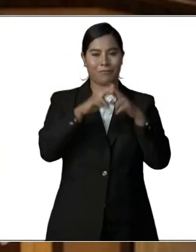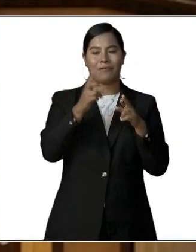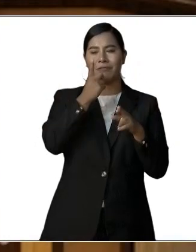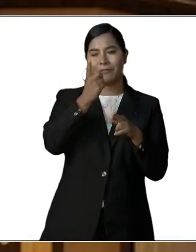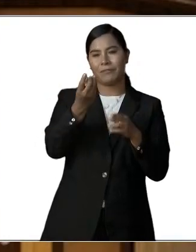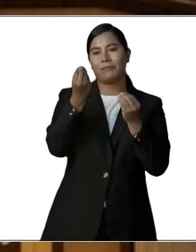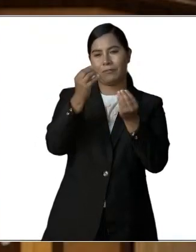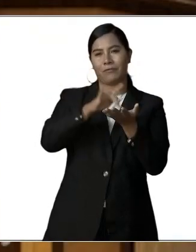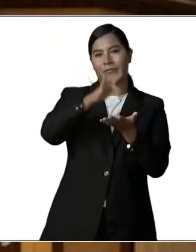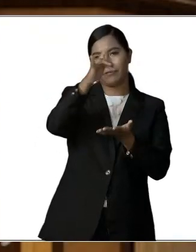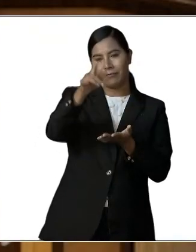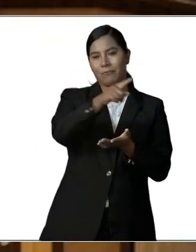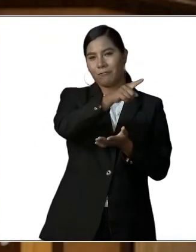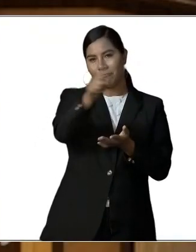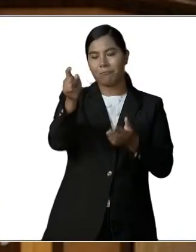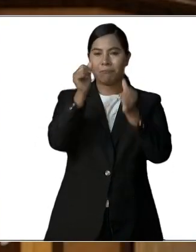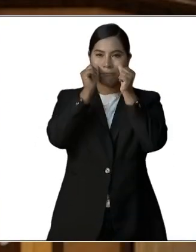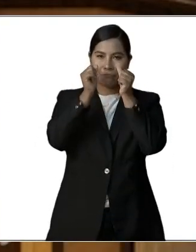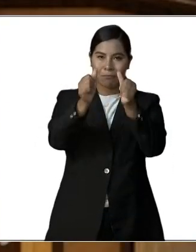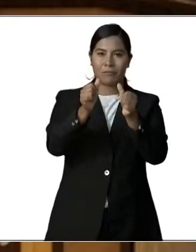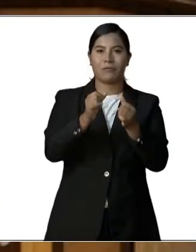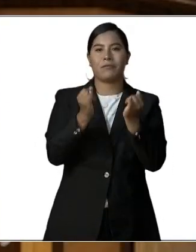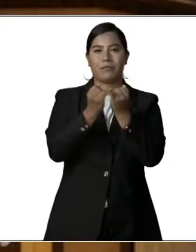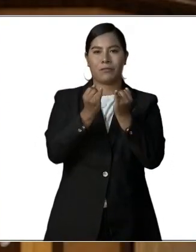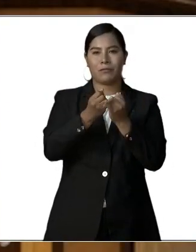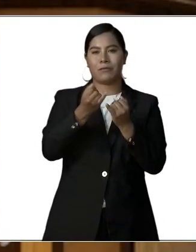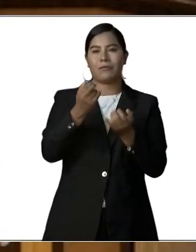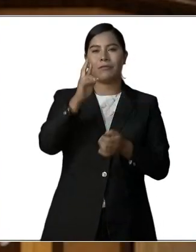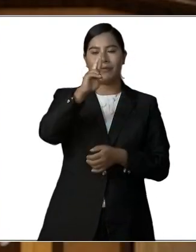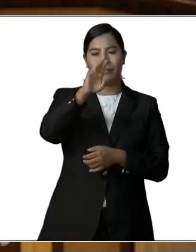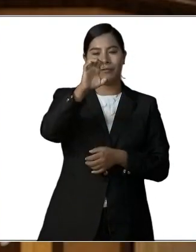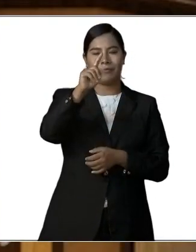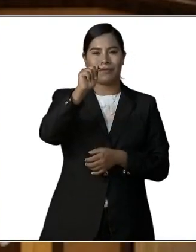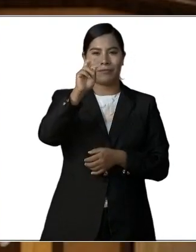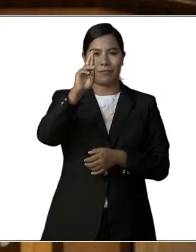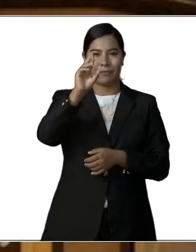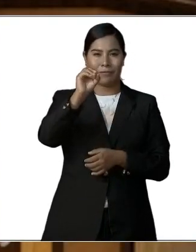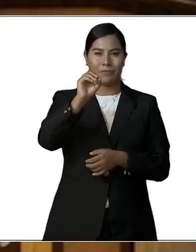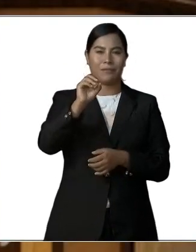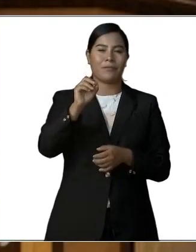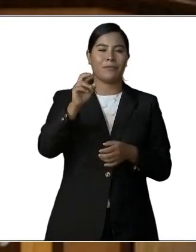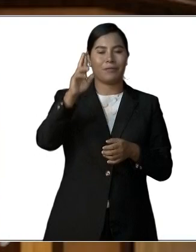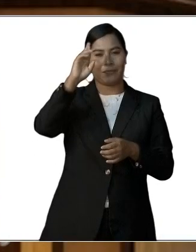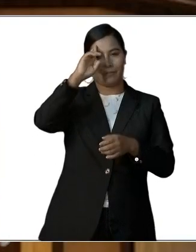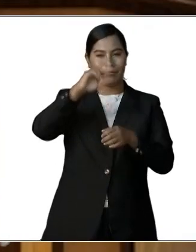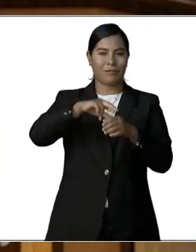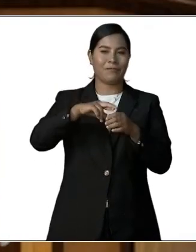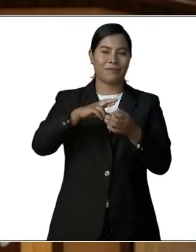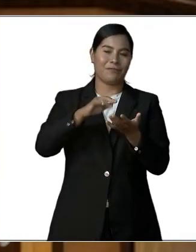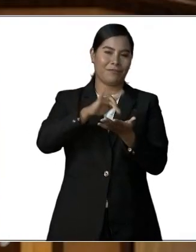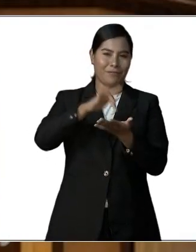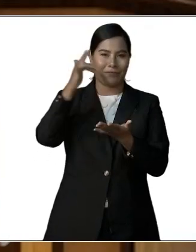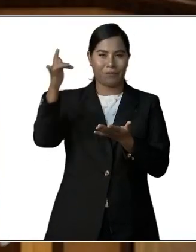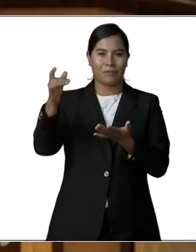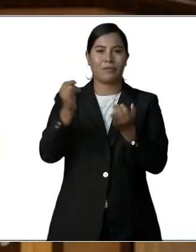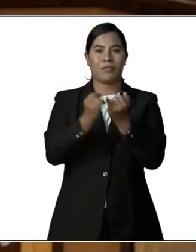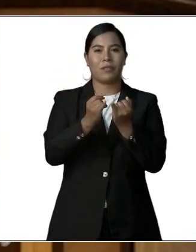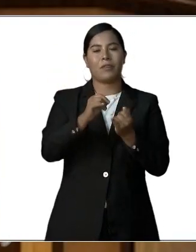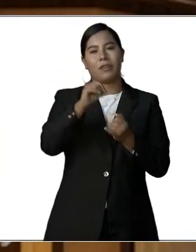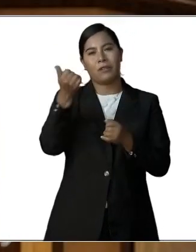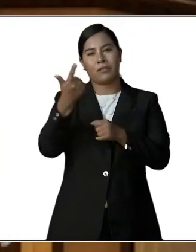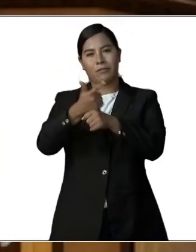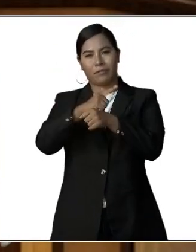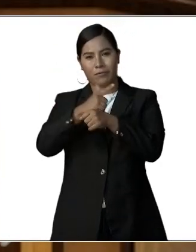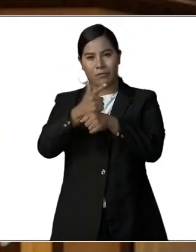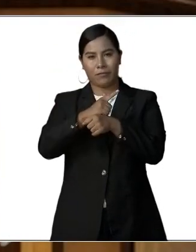nuestro rector, el maestro Oscar Erasmo Navar García, el apoyo a estos proyectos de difusión del arte y la cultura, al licenciado Rolando Ramírez